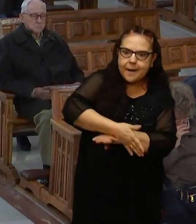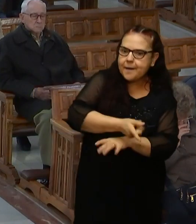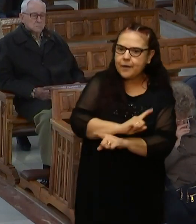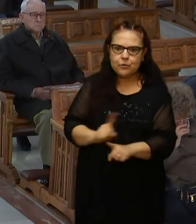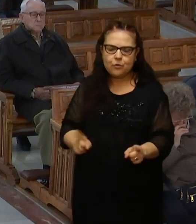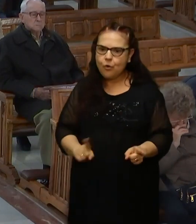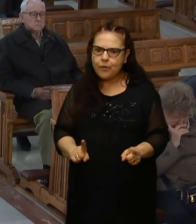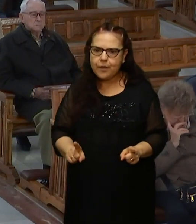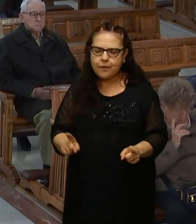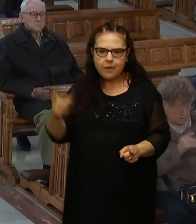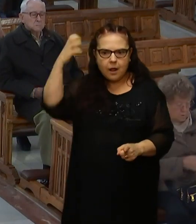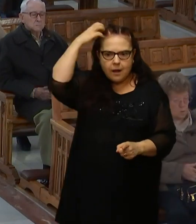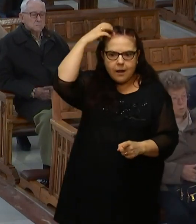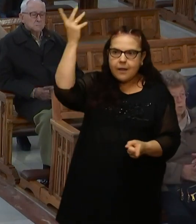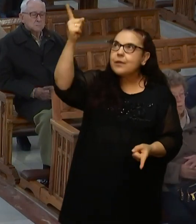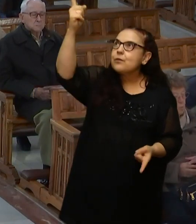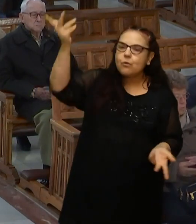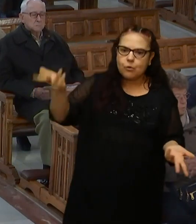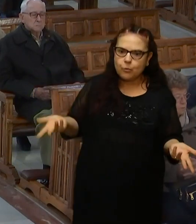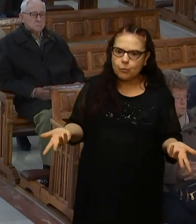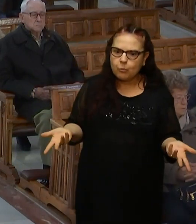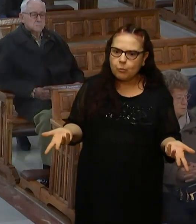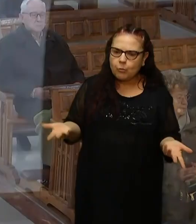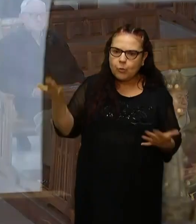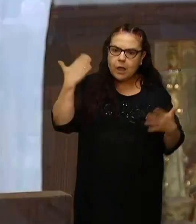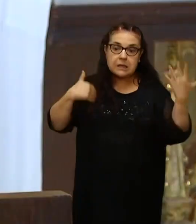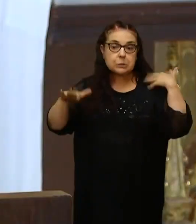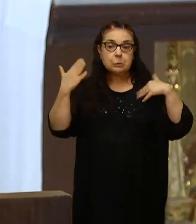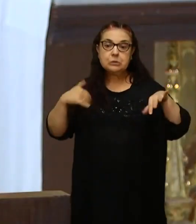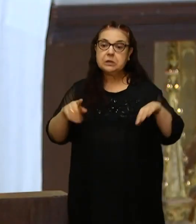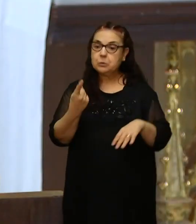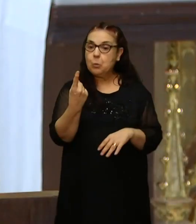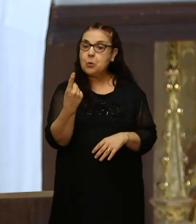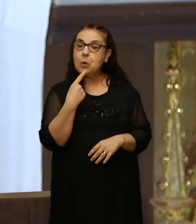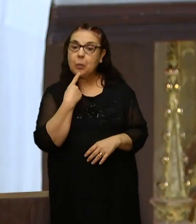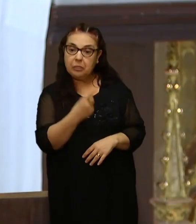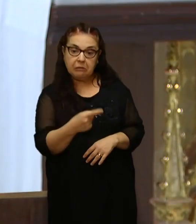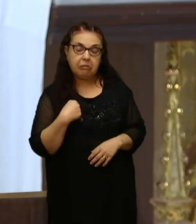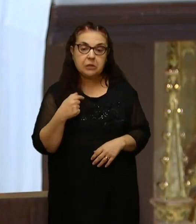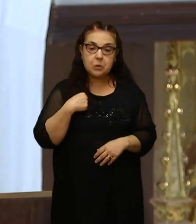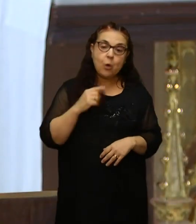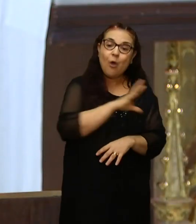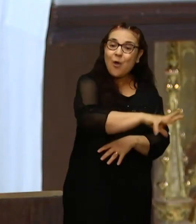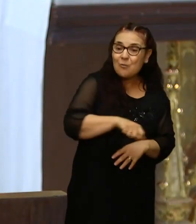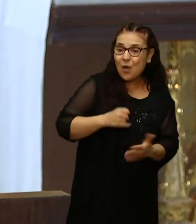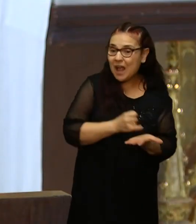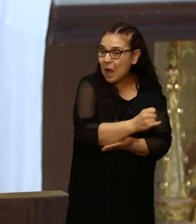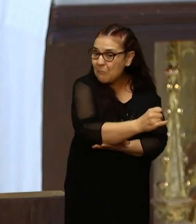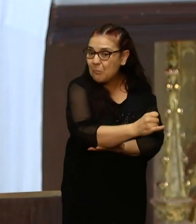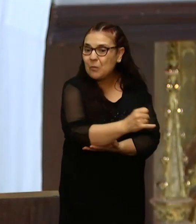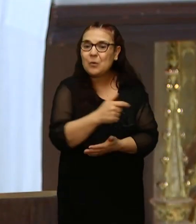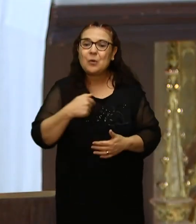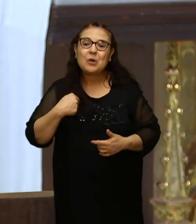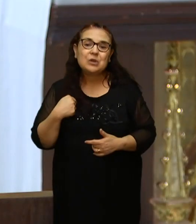al reino. Y así uno se excusa diciendo que ha comprado un campo, el otro que ha